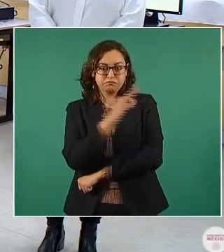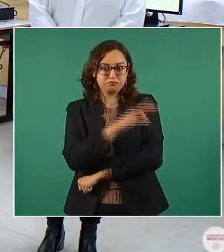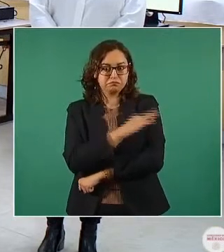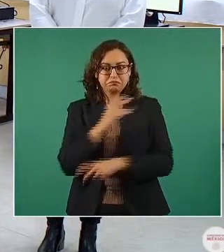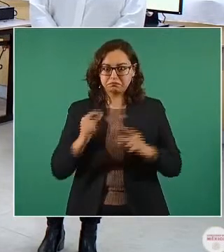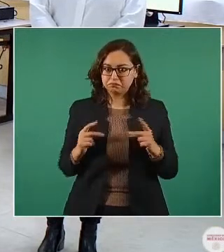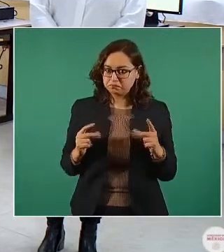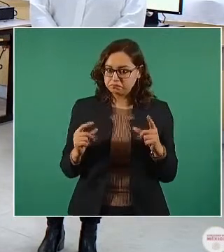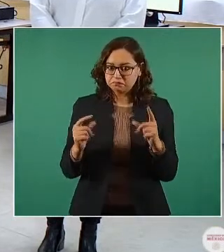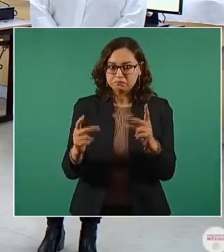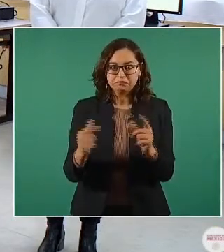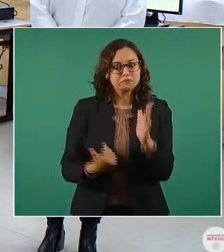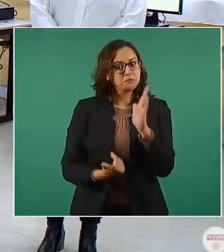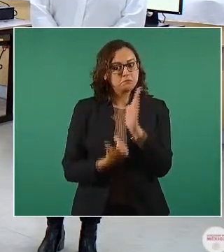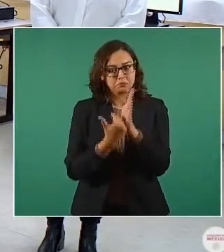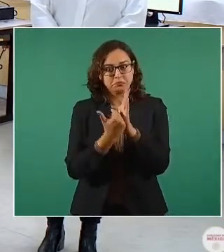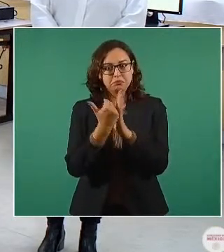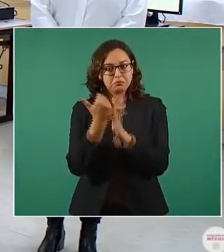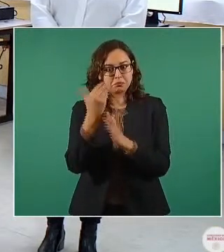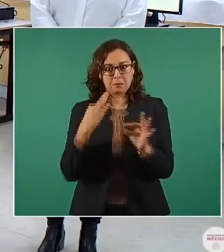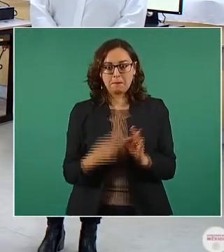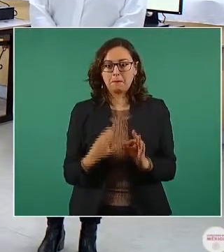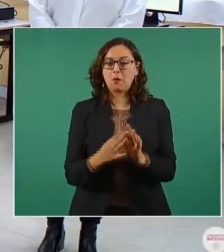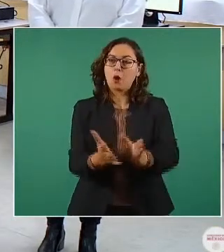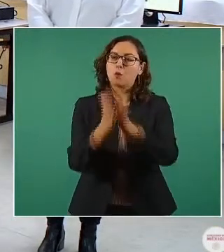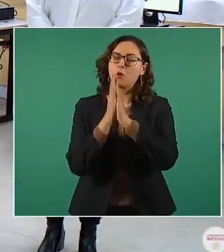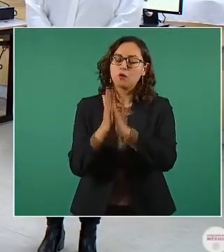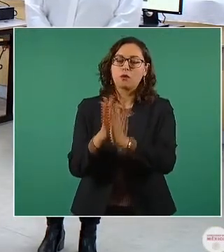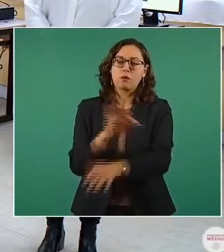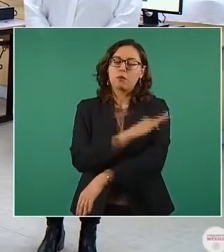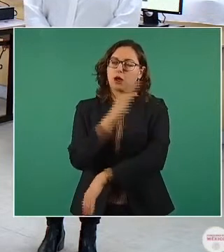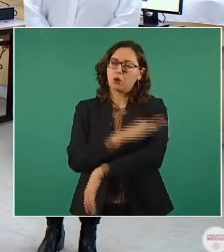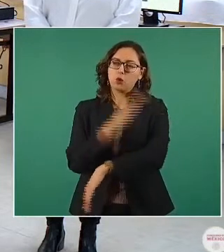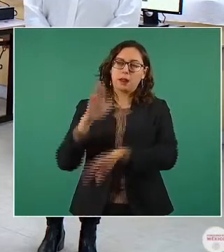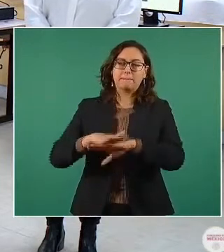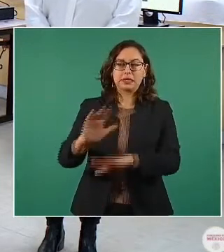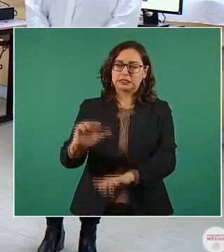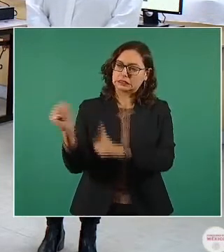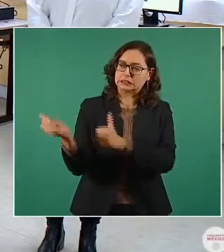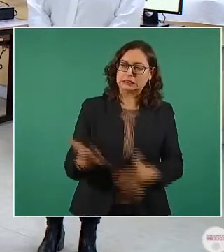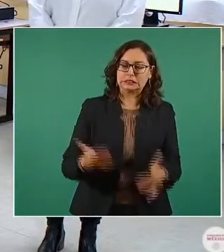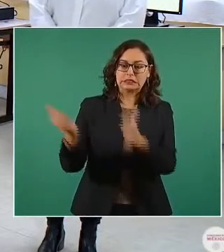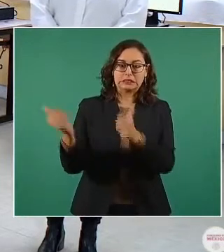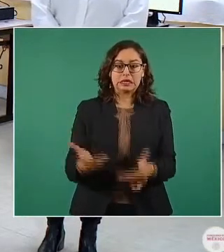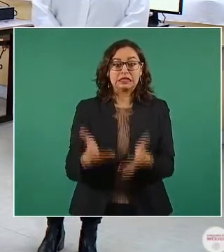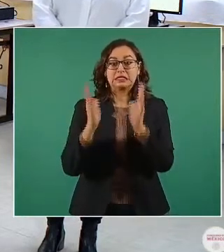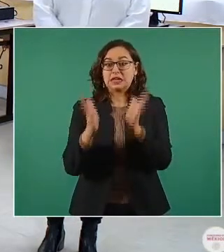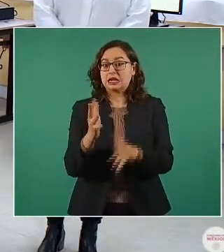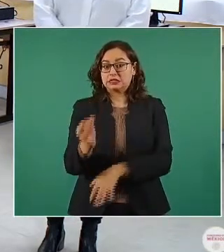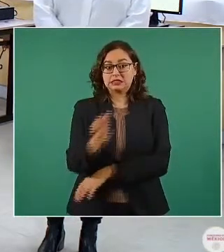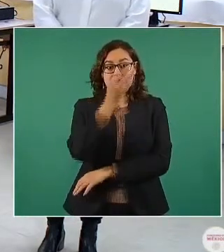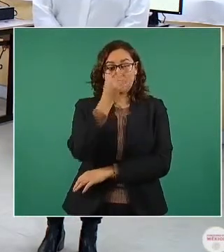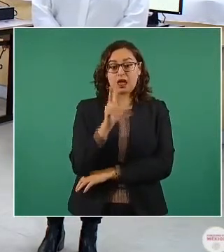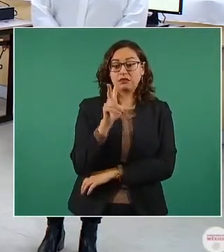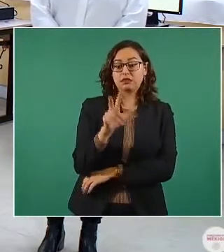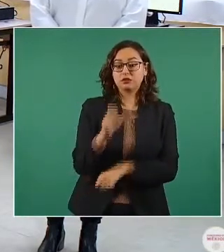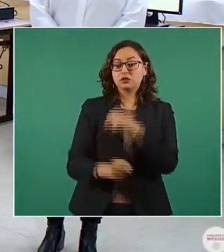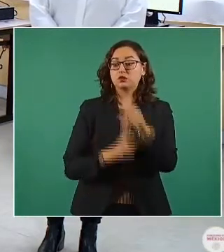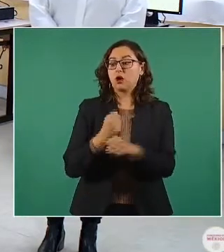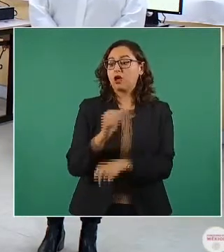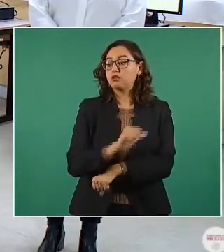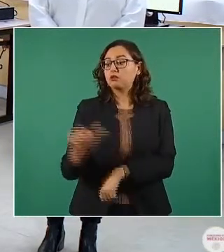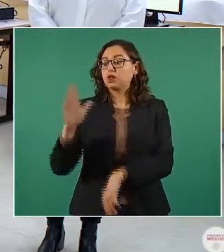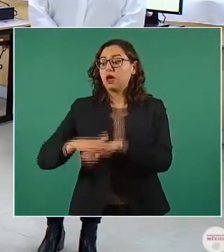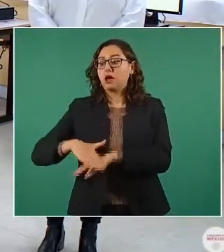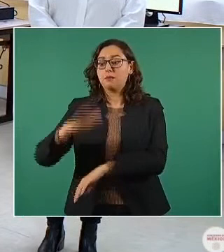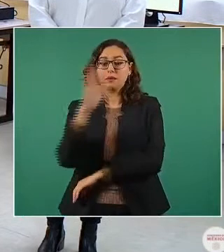de mandar vacuna. Prácticamente vamos ya por la segunda dosis de los jóvenes de 18 años, un